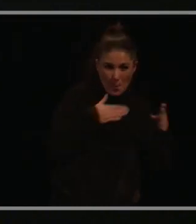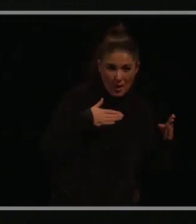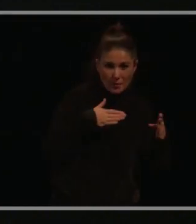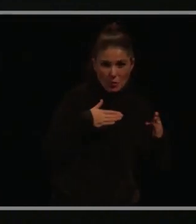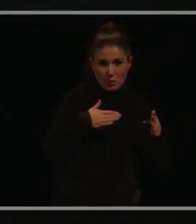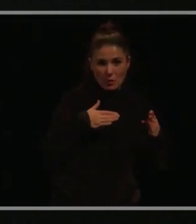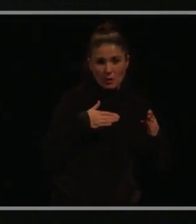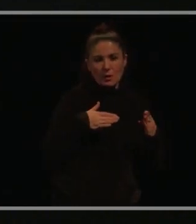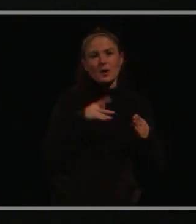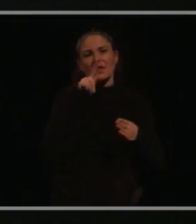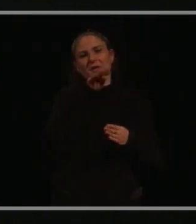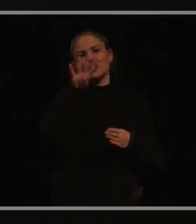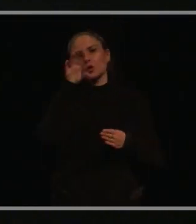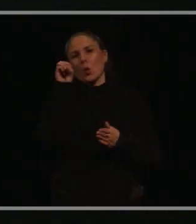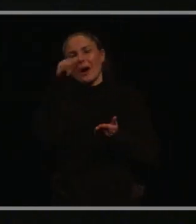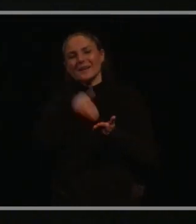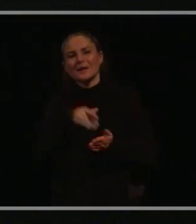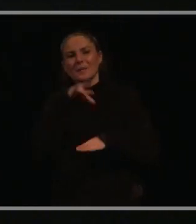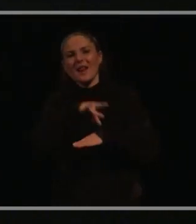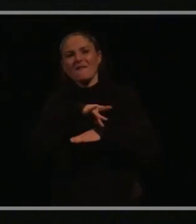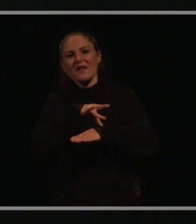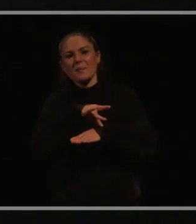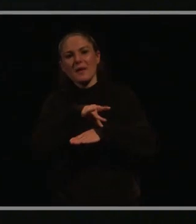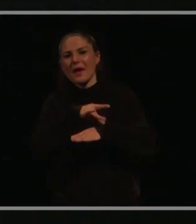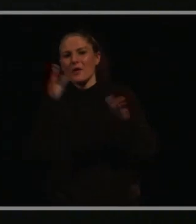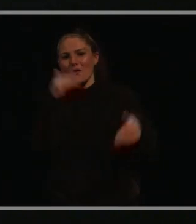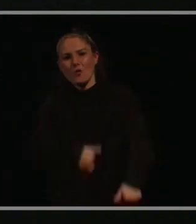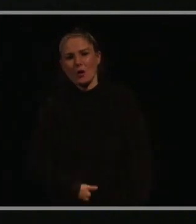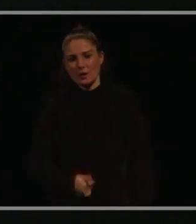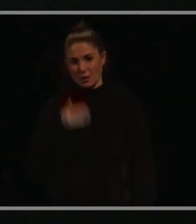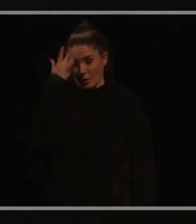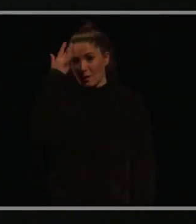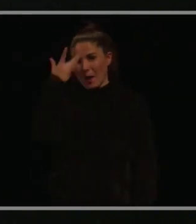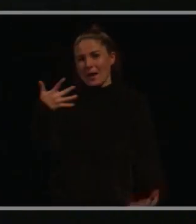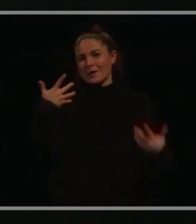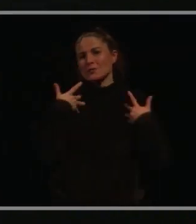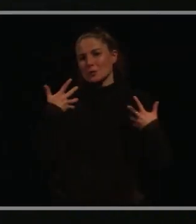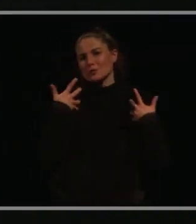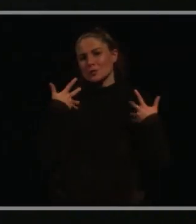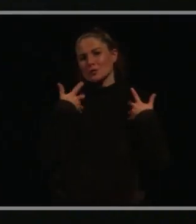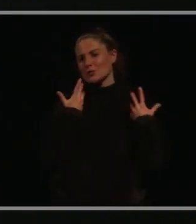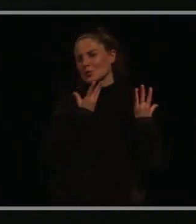de 140.000 procesos patológicos. Imagina todo el sufrimiento que nos habríamos ahorrado.